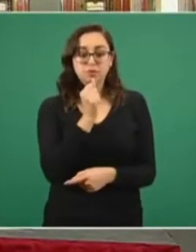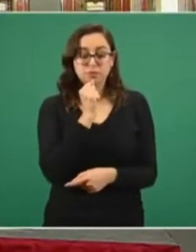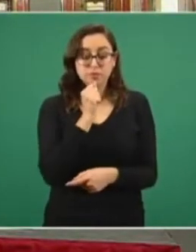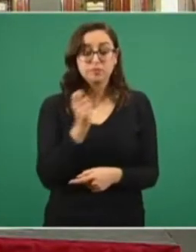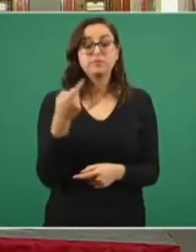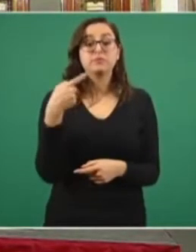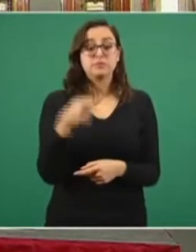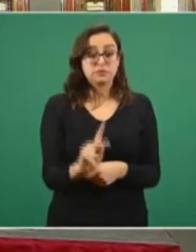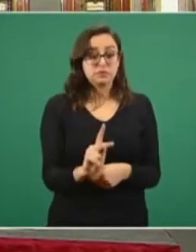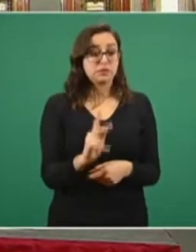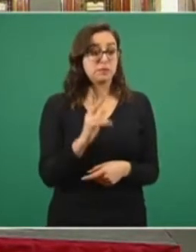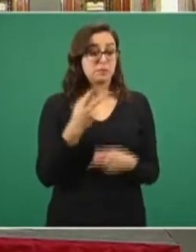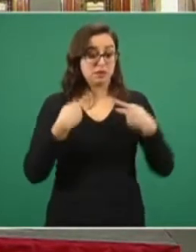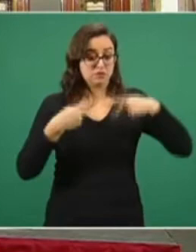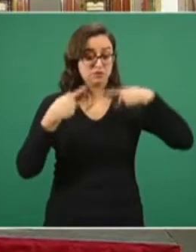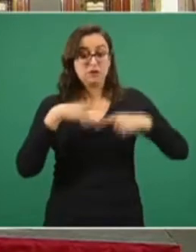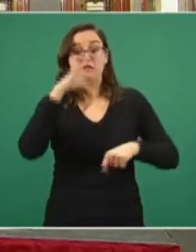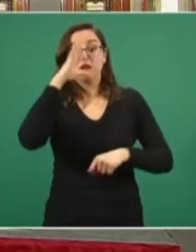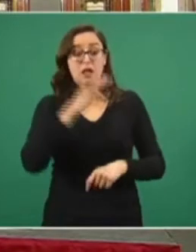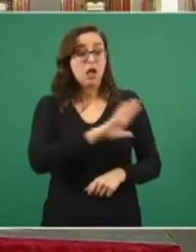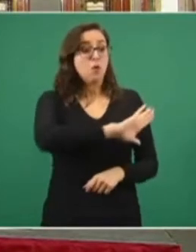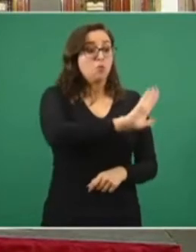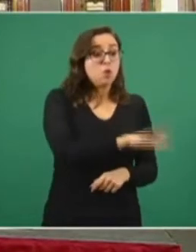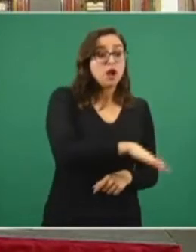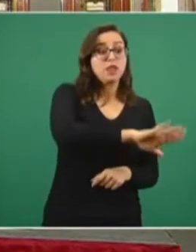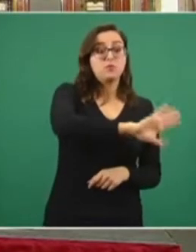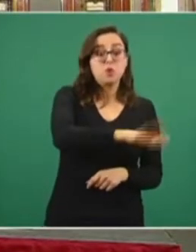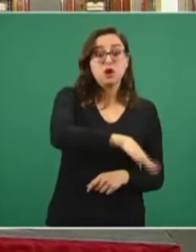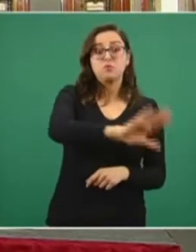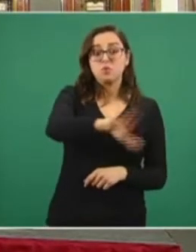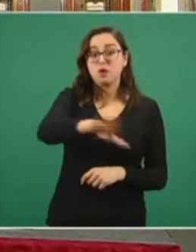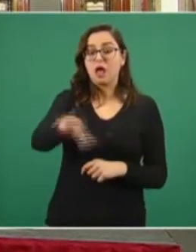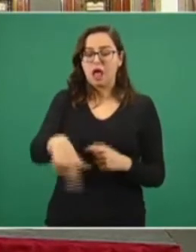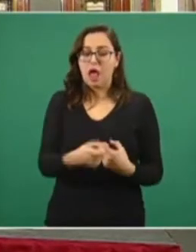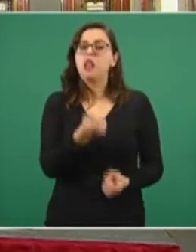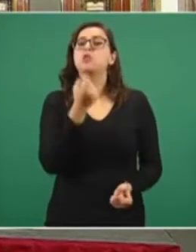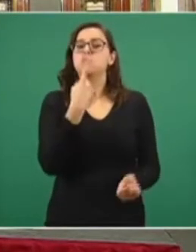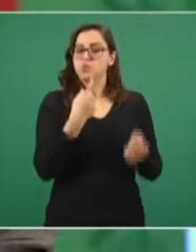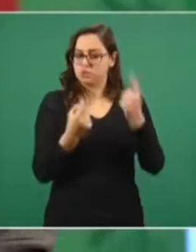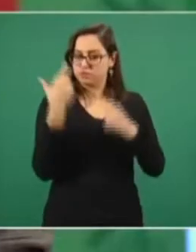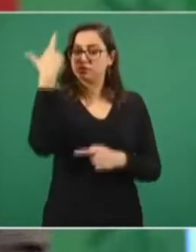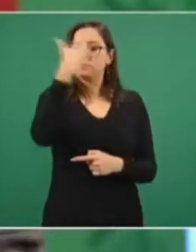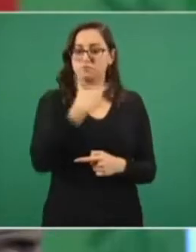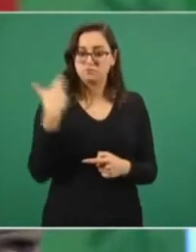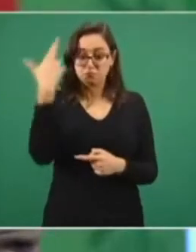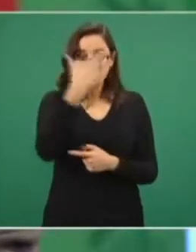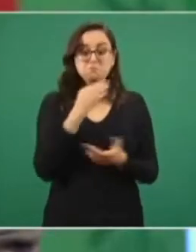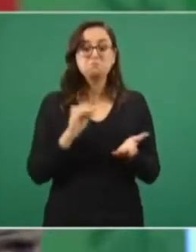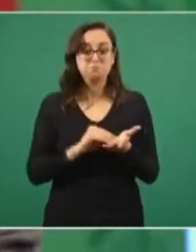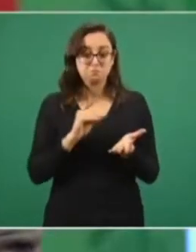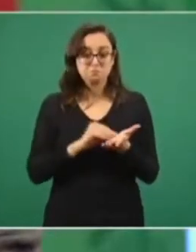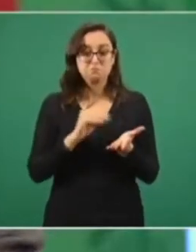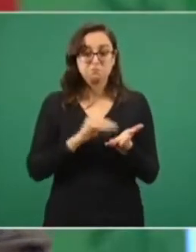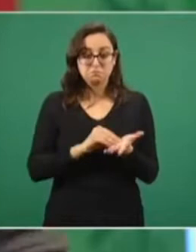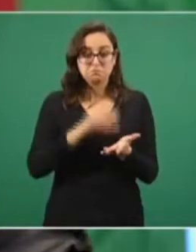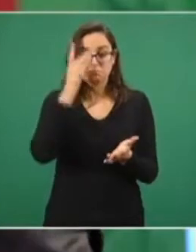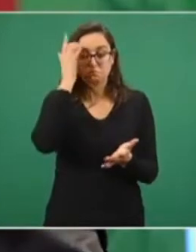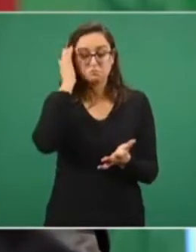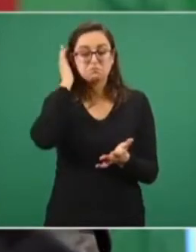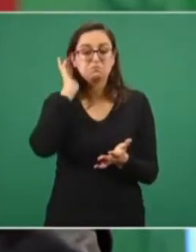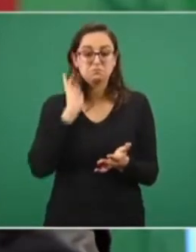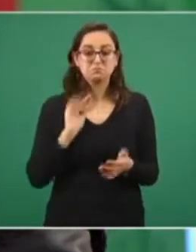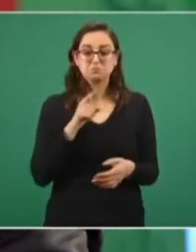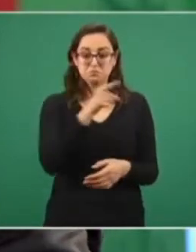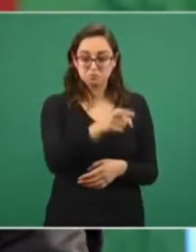defunciones que tenemos registradas, hay varias que permanecen todavía en revisión. A propósito de la pregunta, que me parece muy legítima,